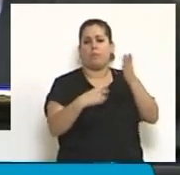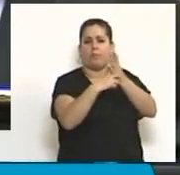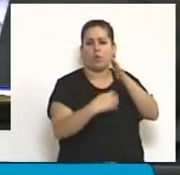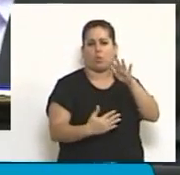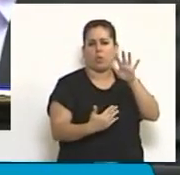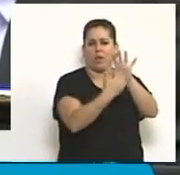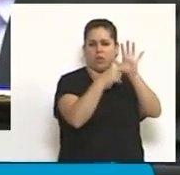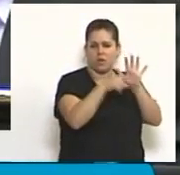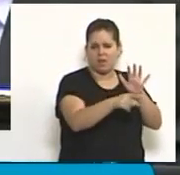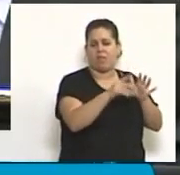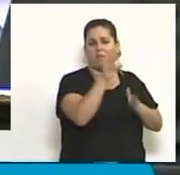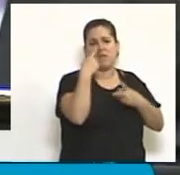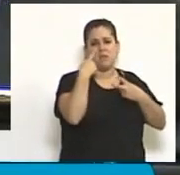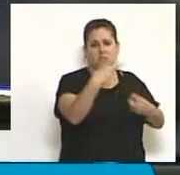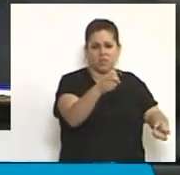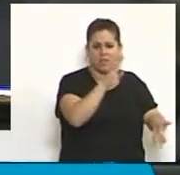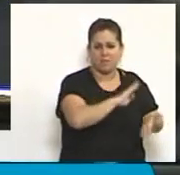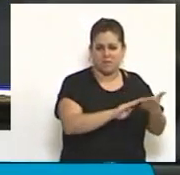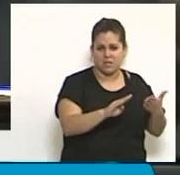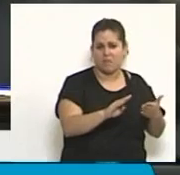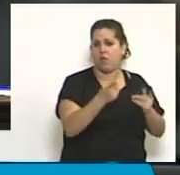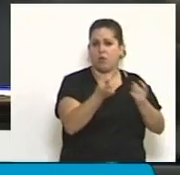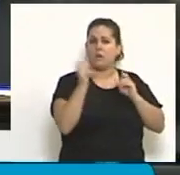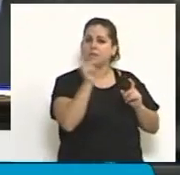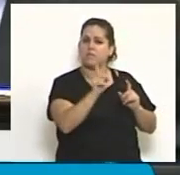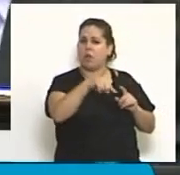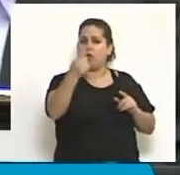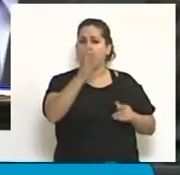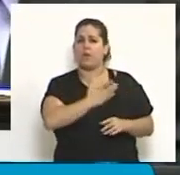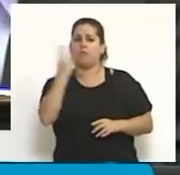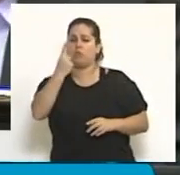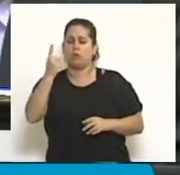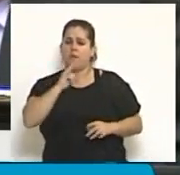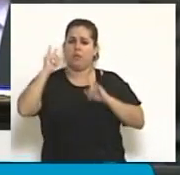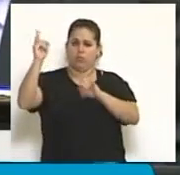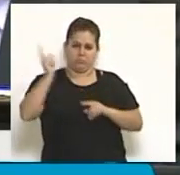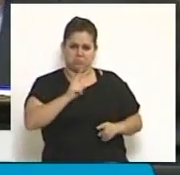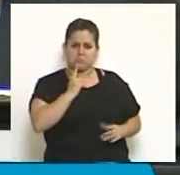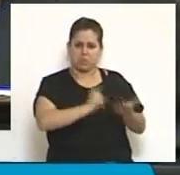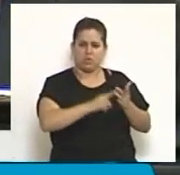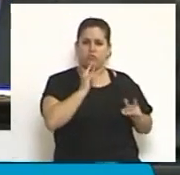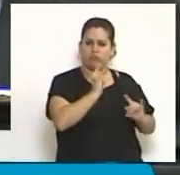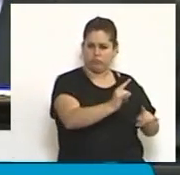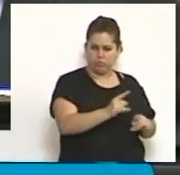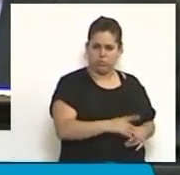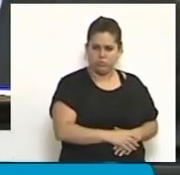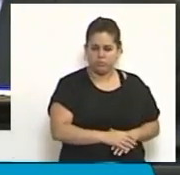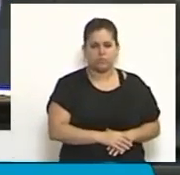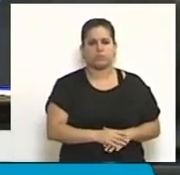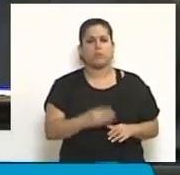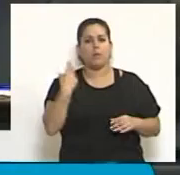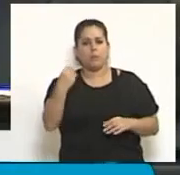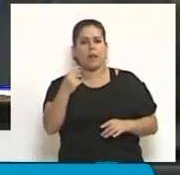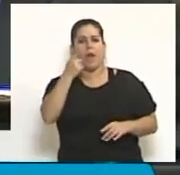Procuraduría de Investigaciones Administrativas y sin necesidad de que otra autoridad estatal lo disponga, sin perjuicio de ajustar